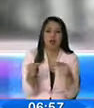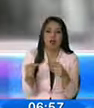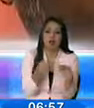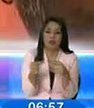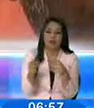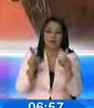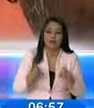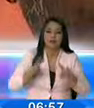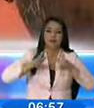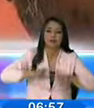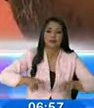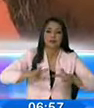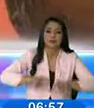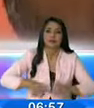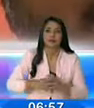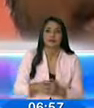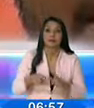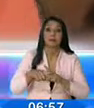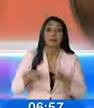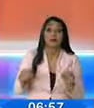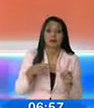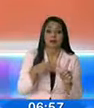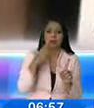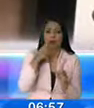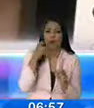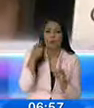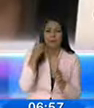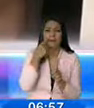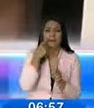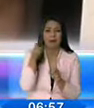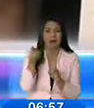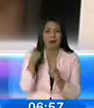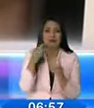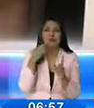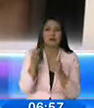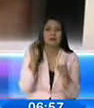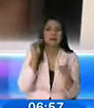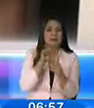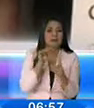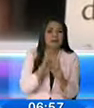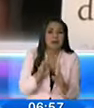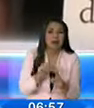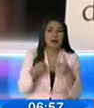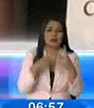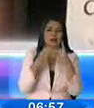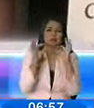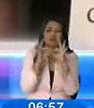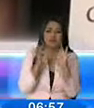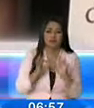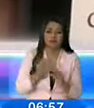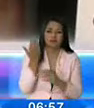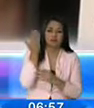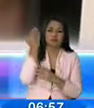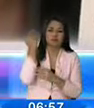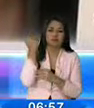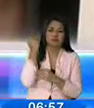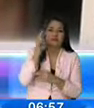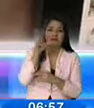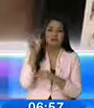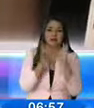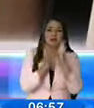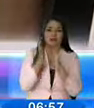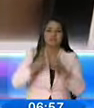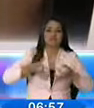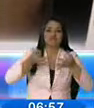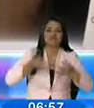investigado. Pero para Tyron Mora, padre de la víctima, estos mensajes y publicaciones que ella realizó en Facebook el pasado 30 de abril confirmarían